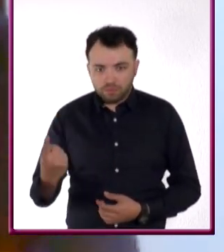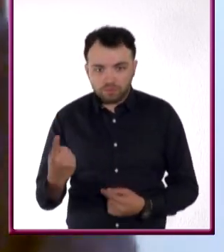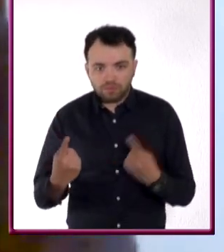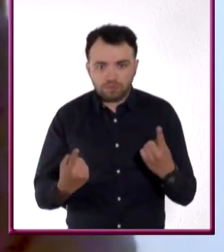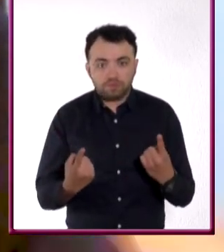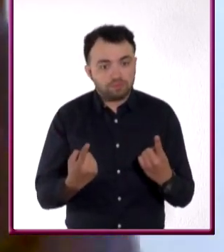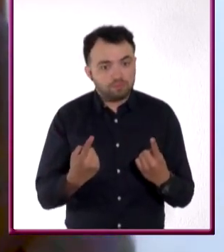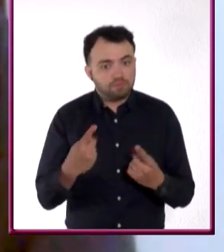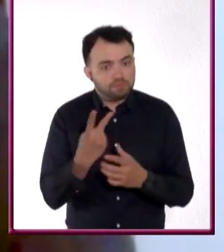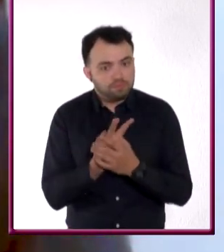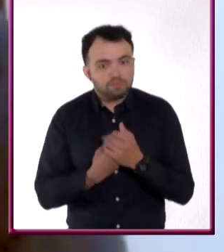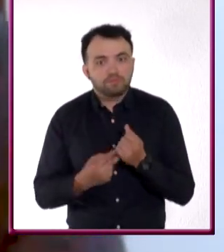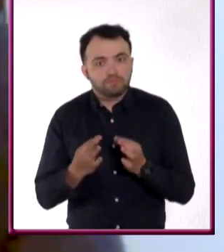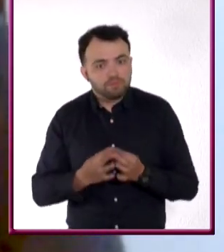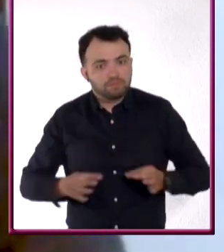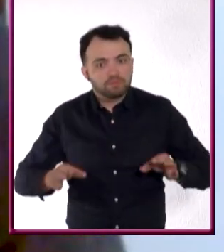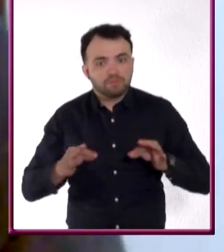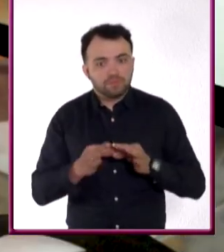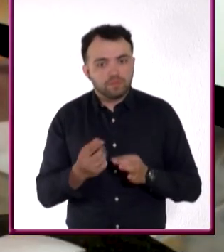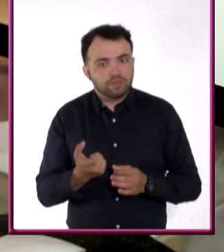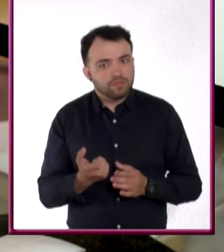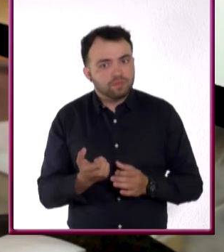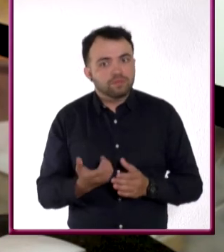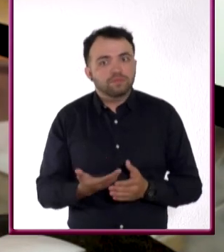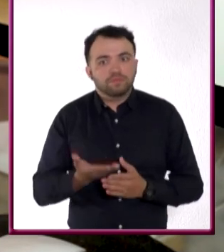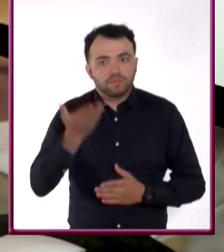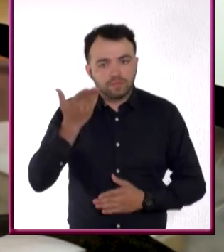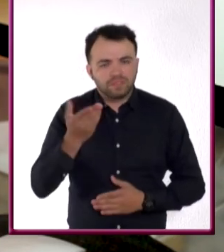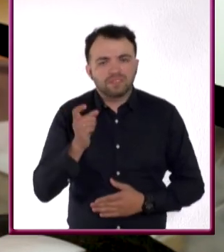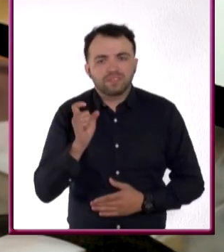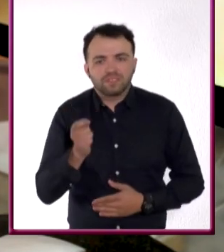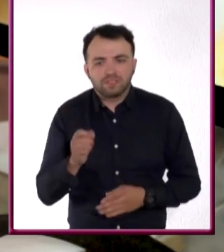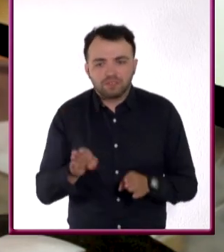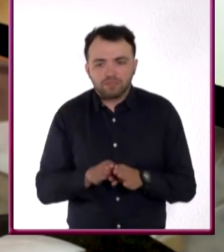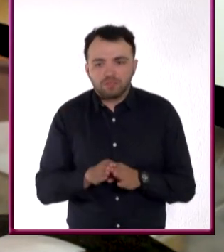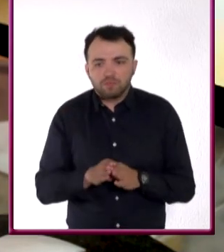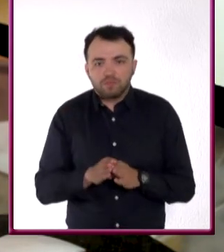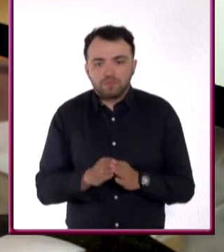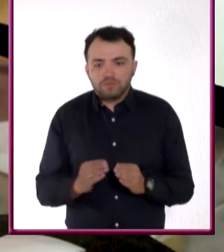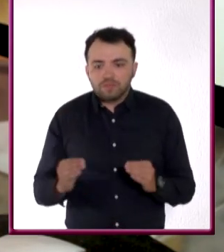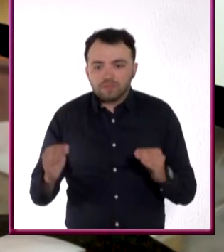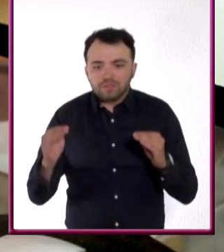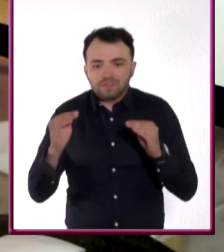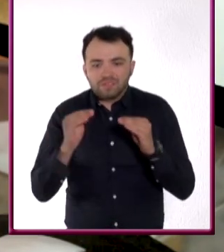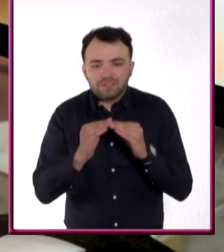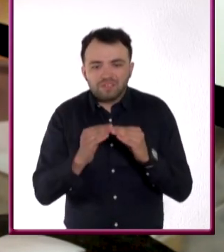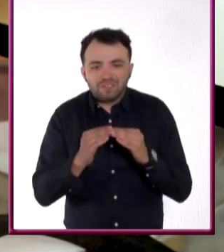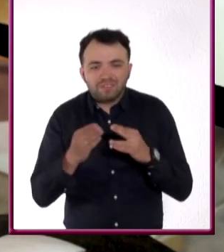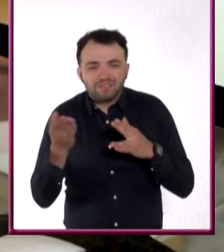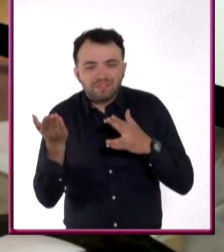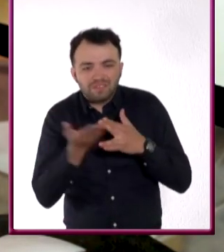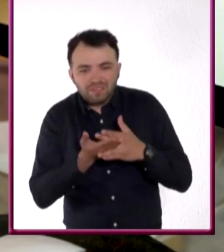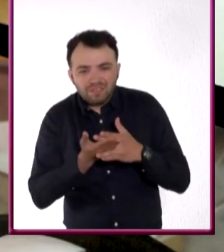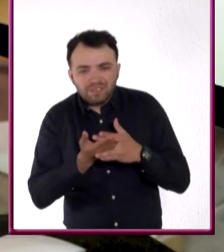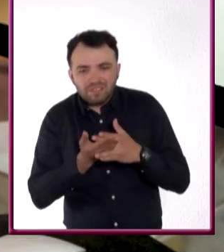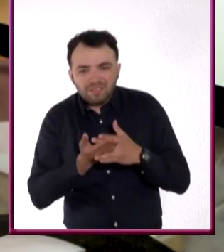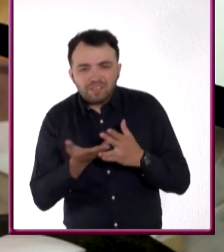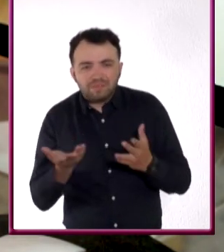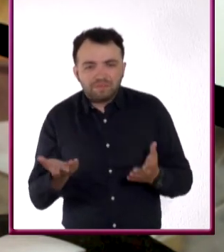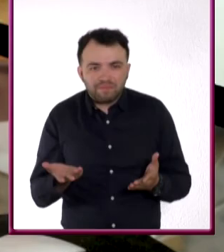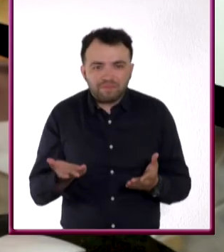una función muy importante en el sistema económico, que es esta función de intermediación. ¿Intermediación de